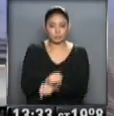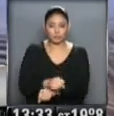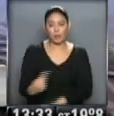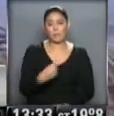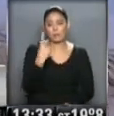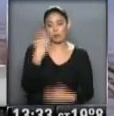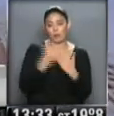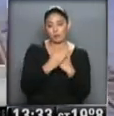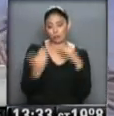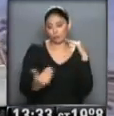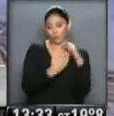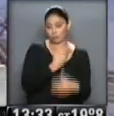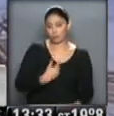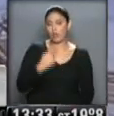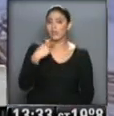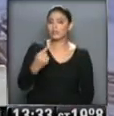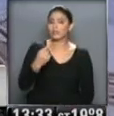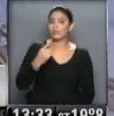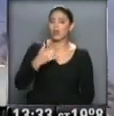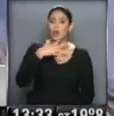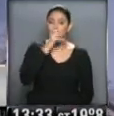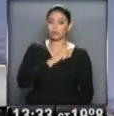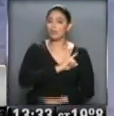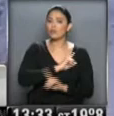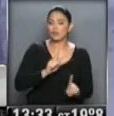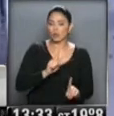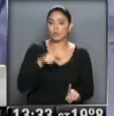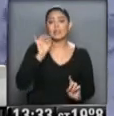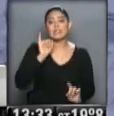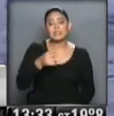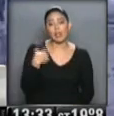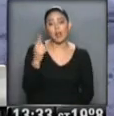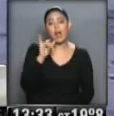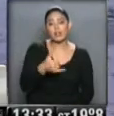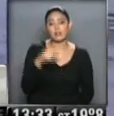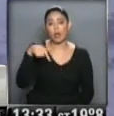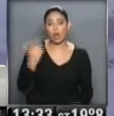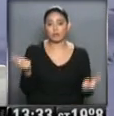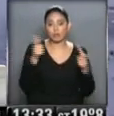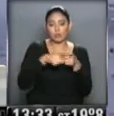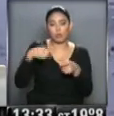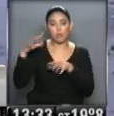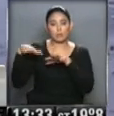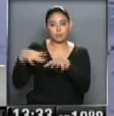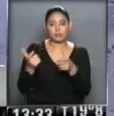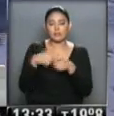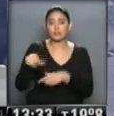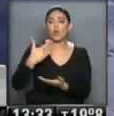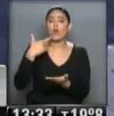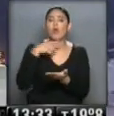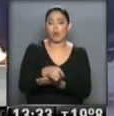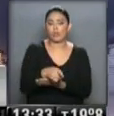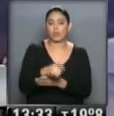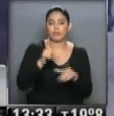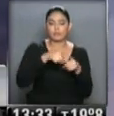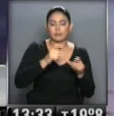ministro Recep Erdogan anticipó que no habrá más tolerancia, aunque sí aceptó reunirse hoy con los militantes ecologistas que se oponen a la construcción de